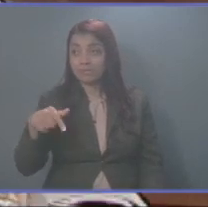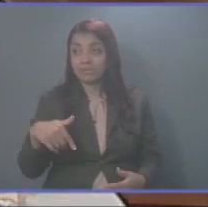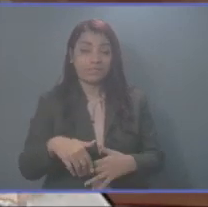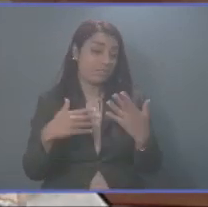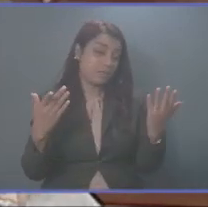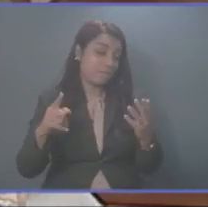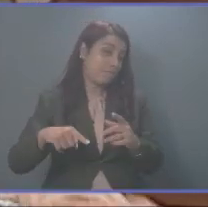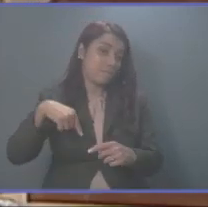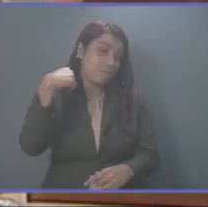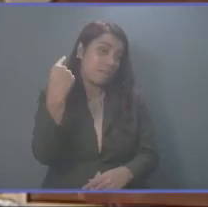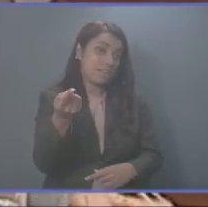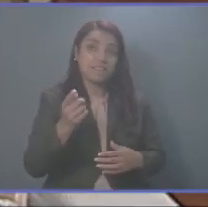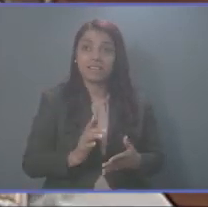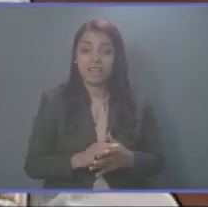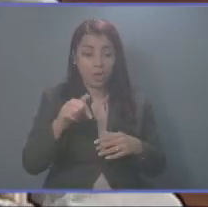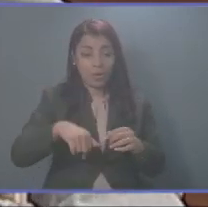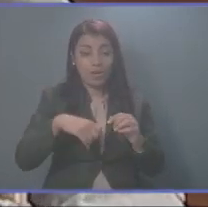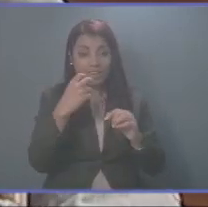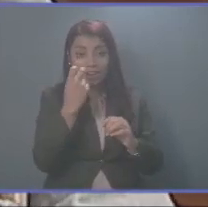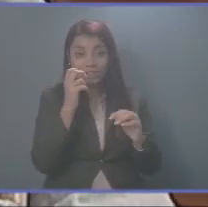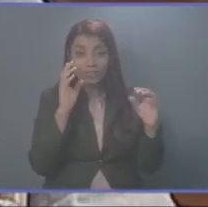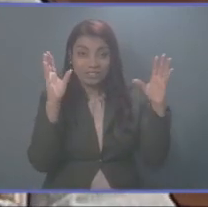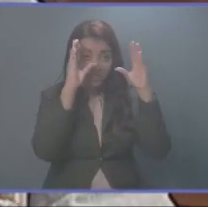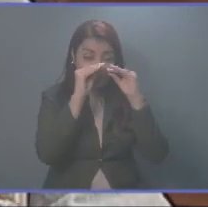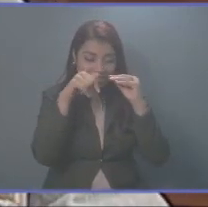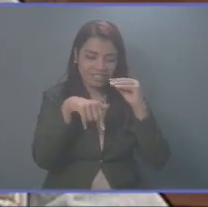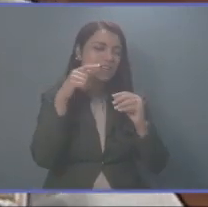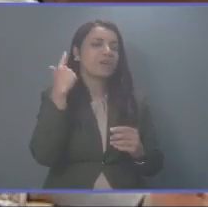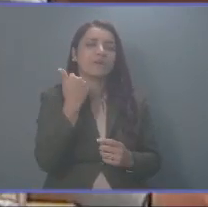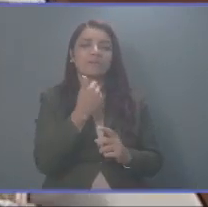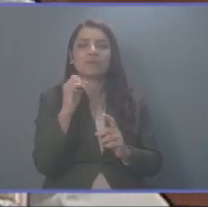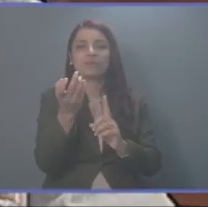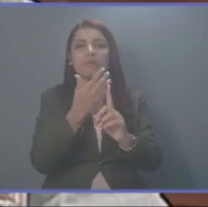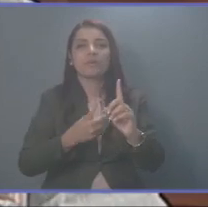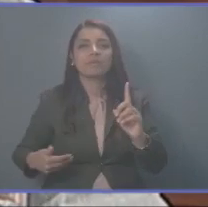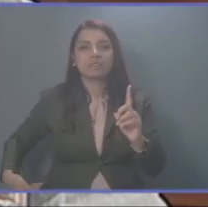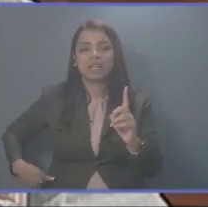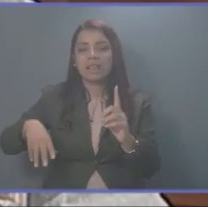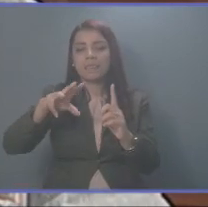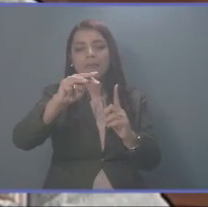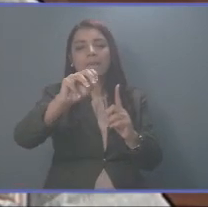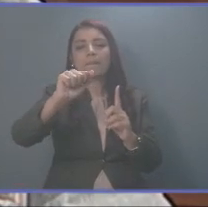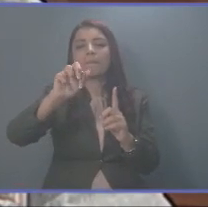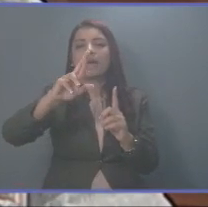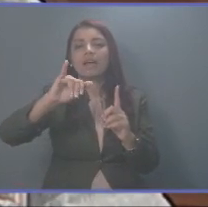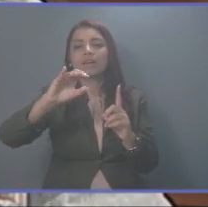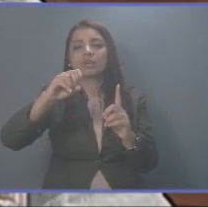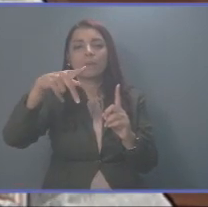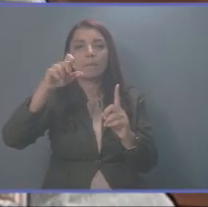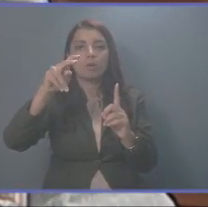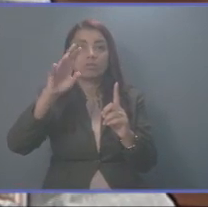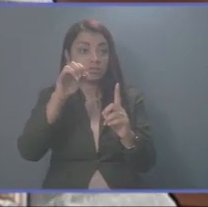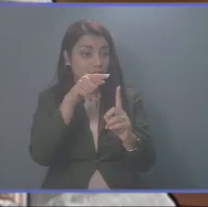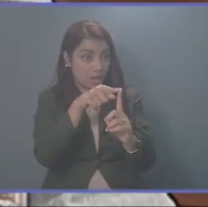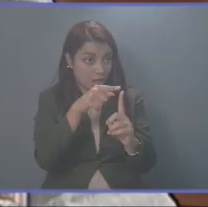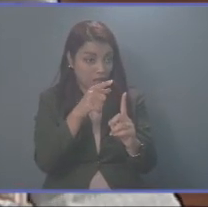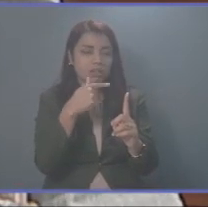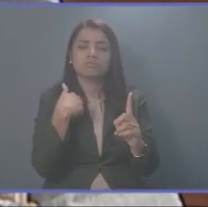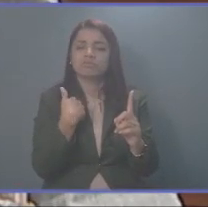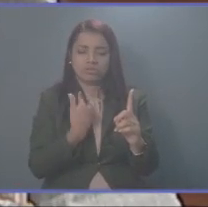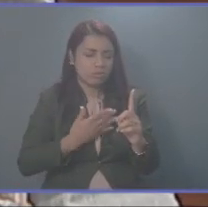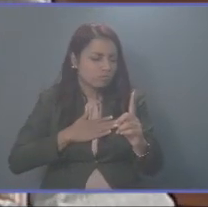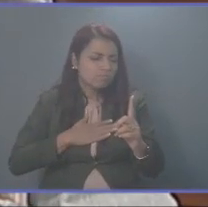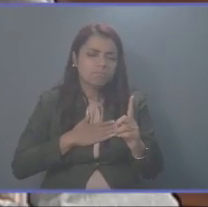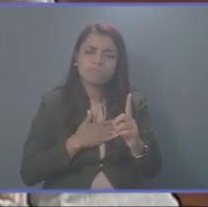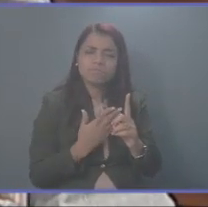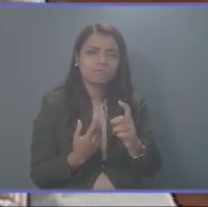de mañana, a partir de las 12, la mejor de las suertes, y decirle a Mario que estamos dispuestos a colaborar con él.